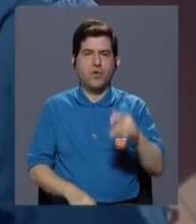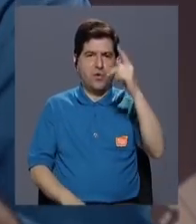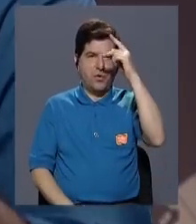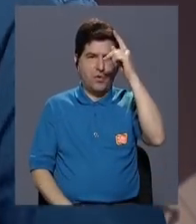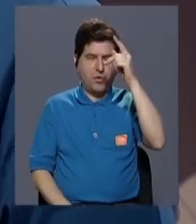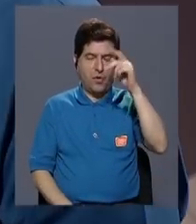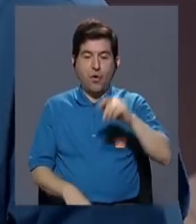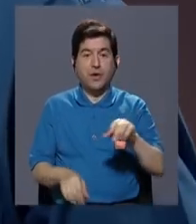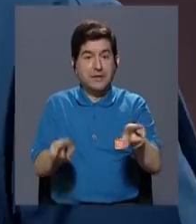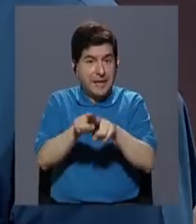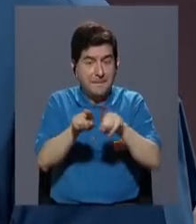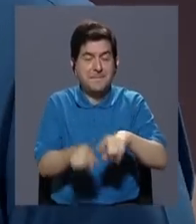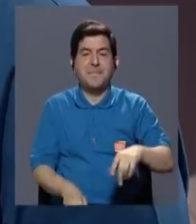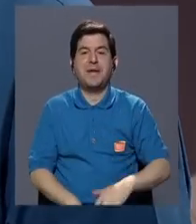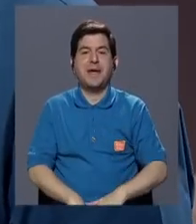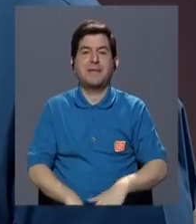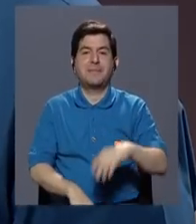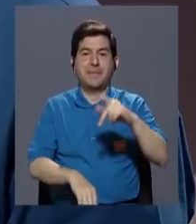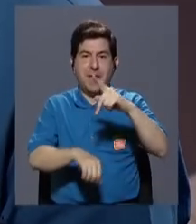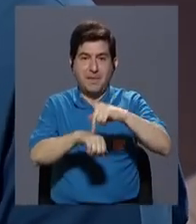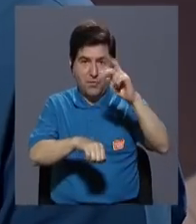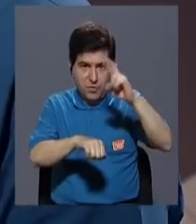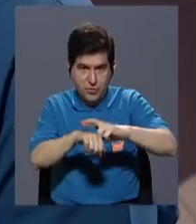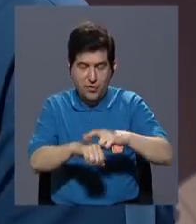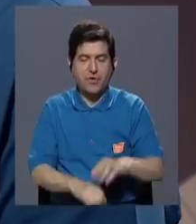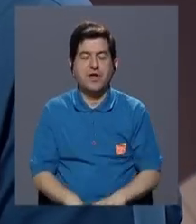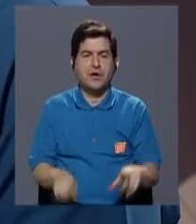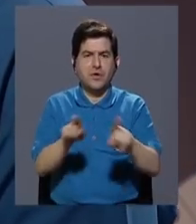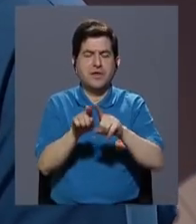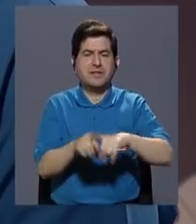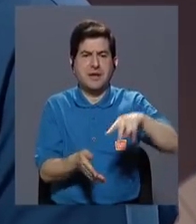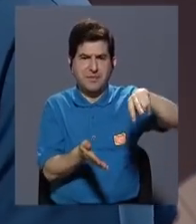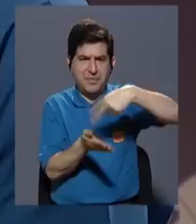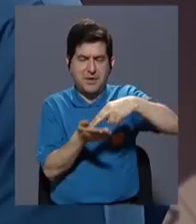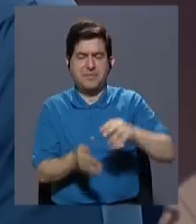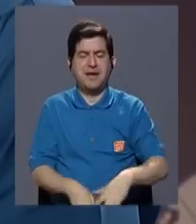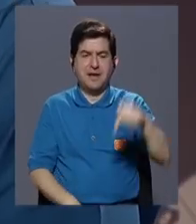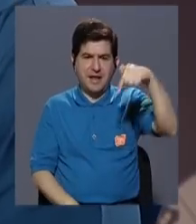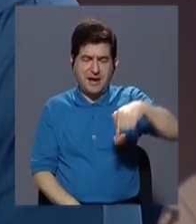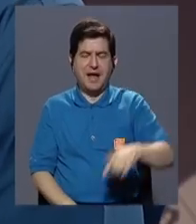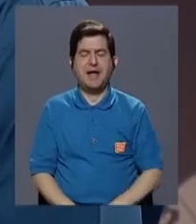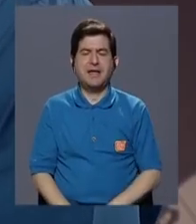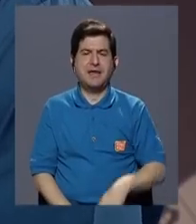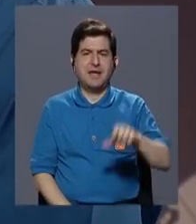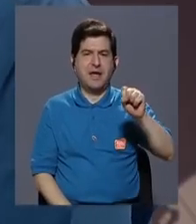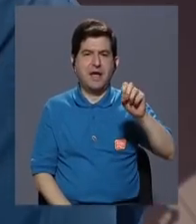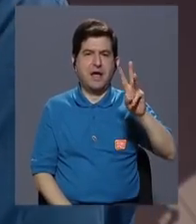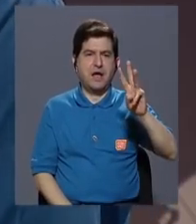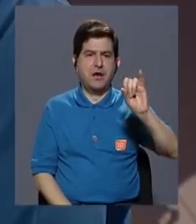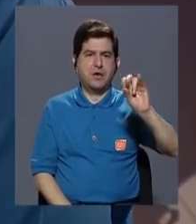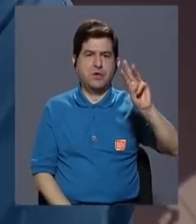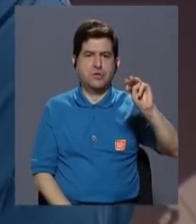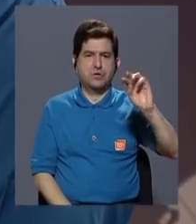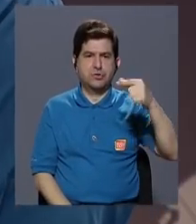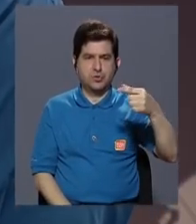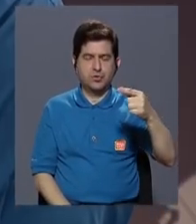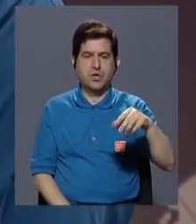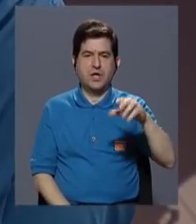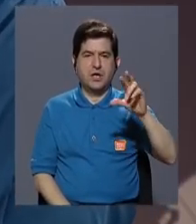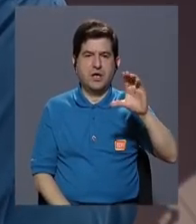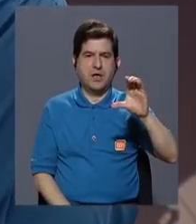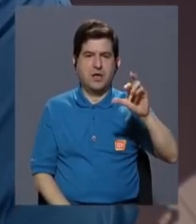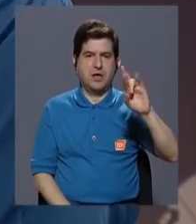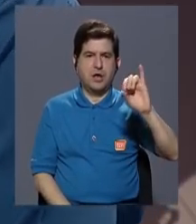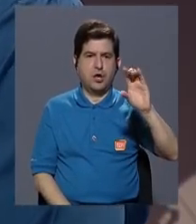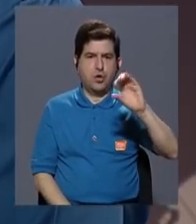colombia méjico y se baila muy particularmente cómo se baila el swing criollo aquí en costa rica e inclusive el bolero el bolero se baila aquí como no se baila en